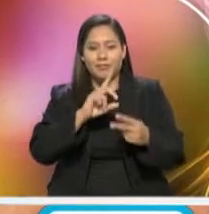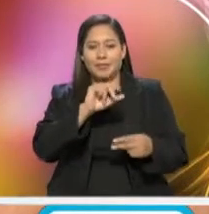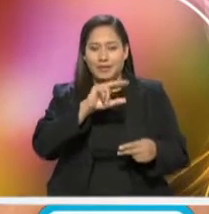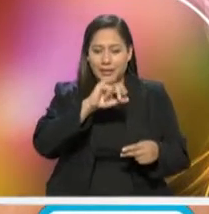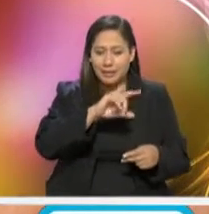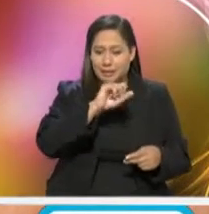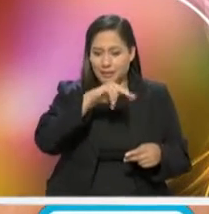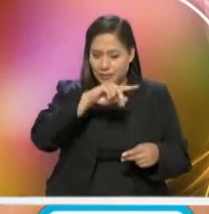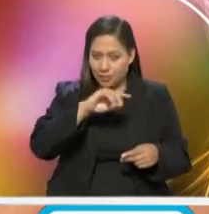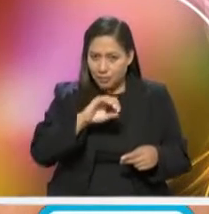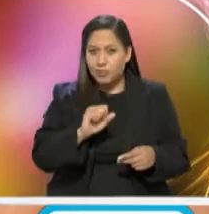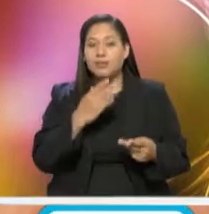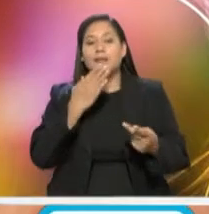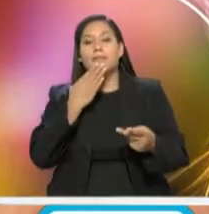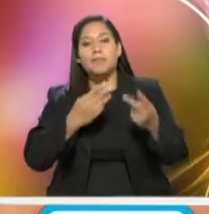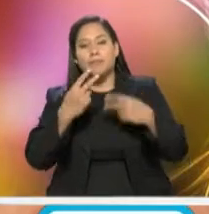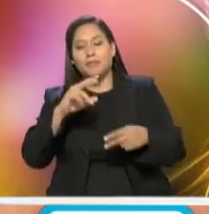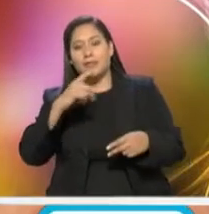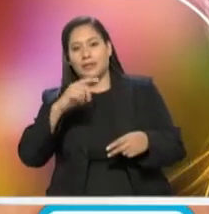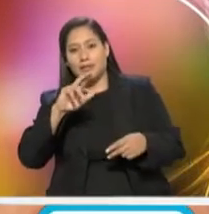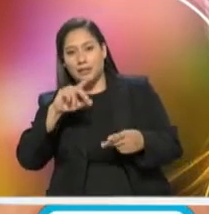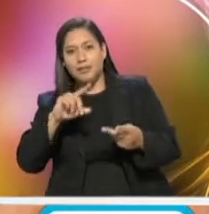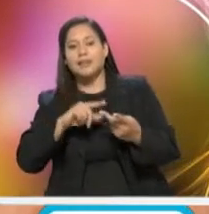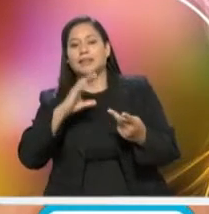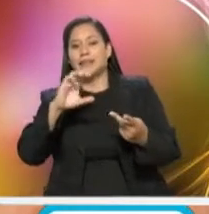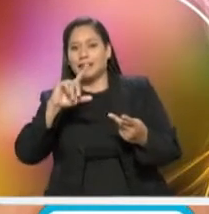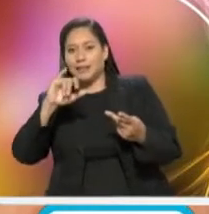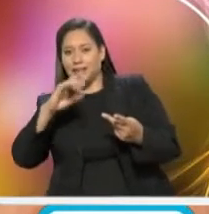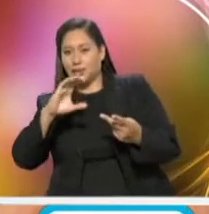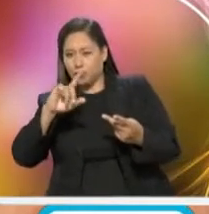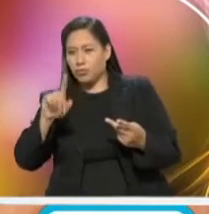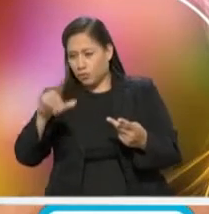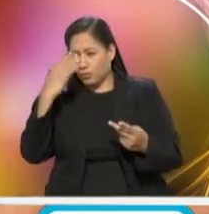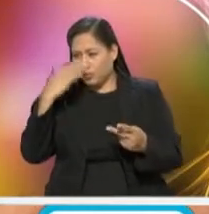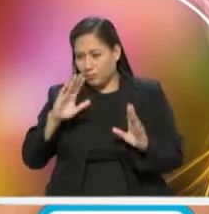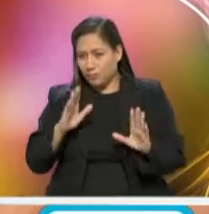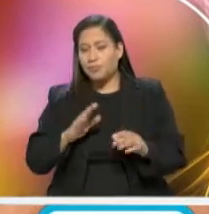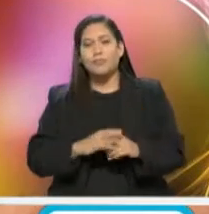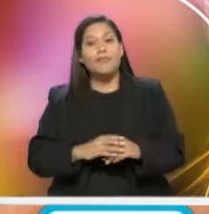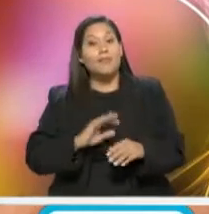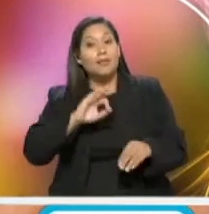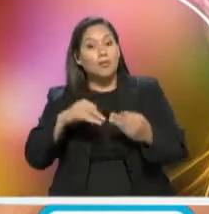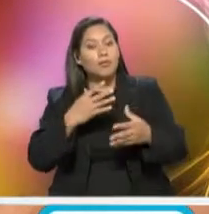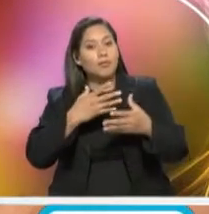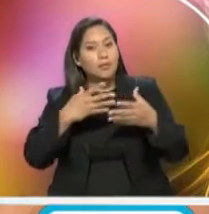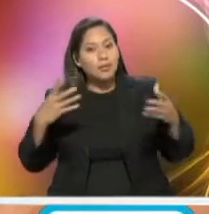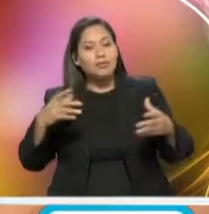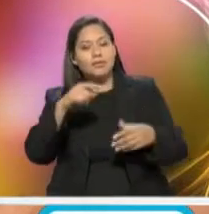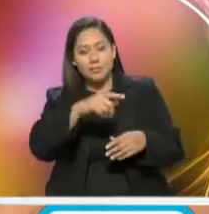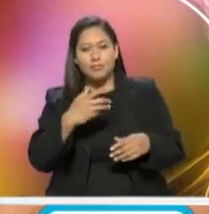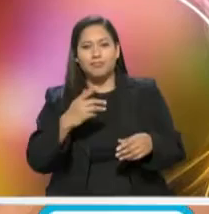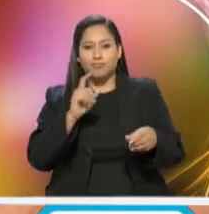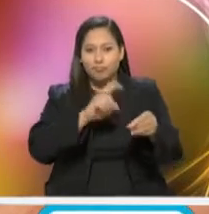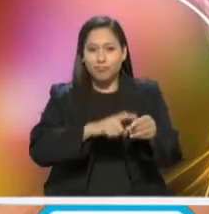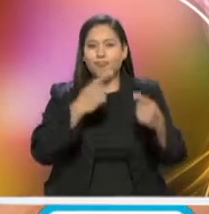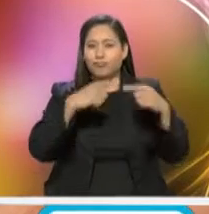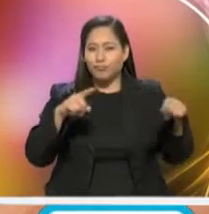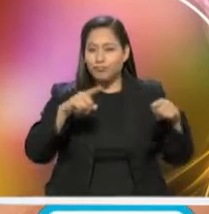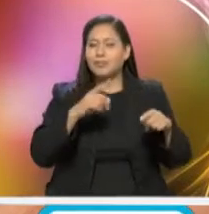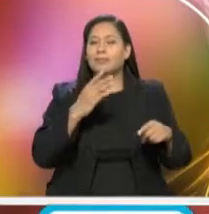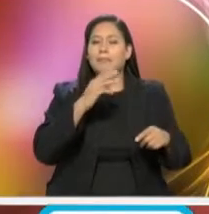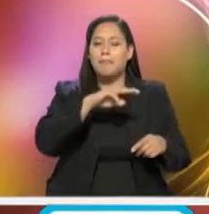Santos, duda. Bienvenido Granda, Celia Cruz, ya tú sabes. No, todos los grandes pasaron en algún momento por